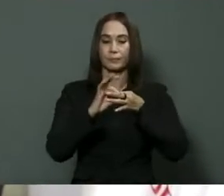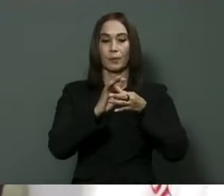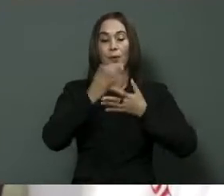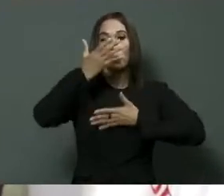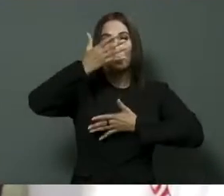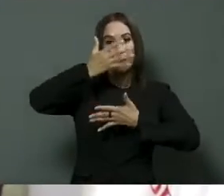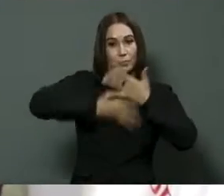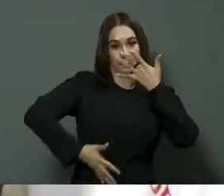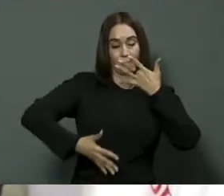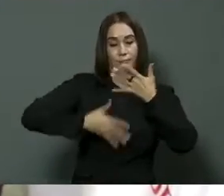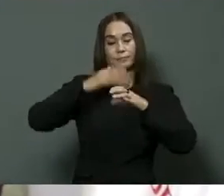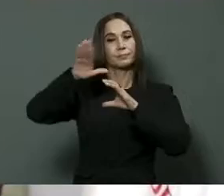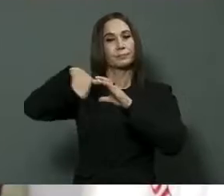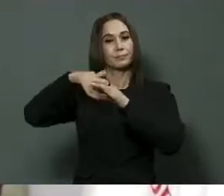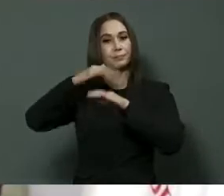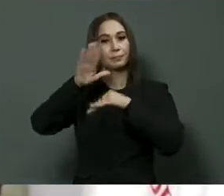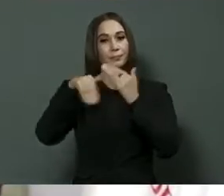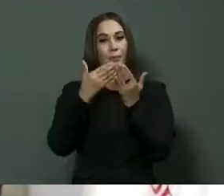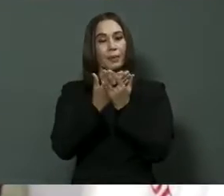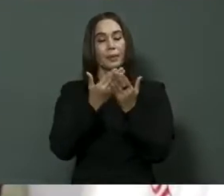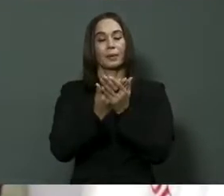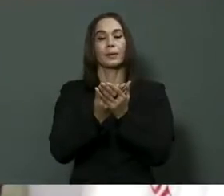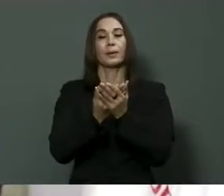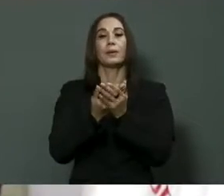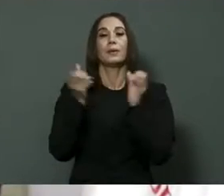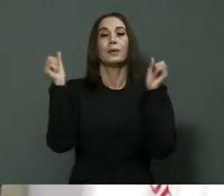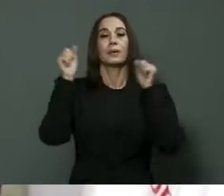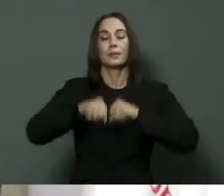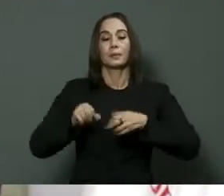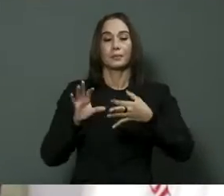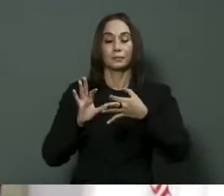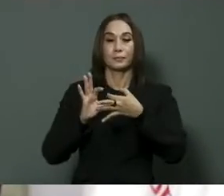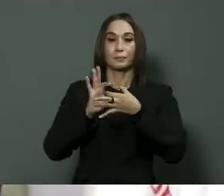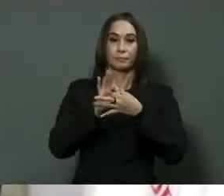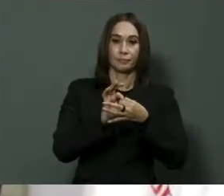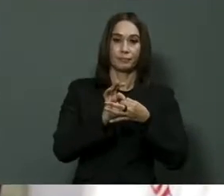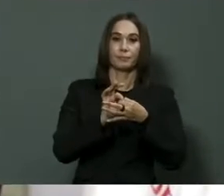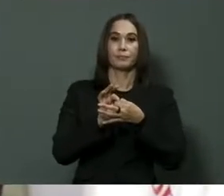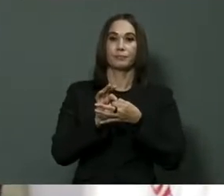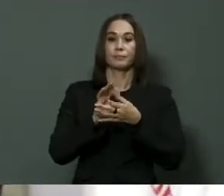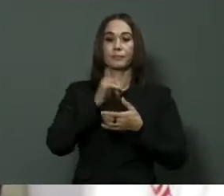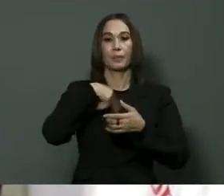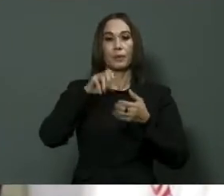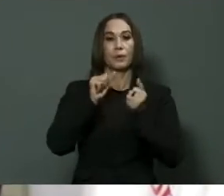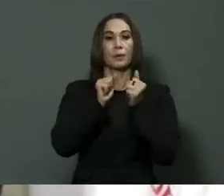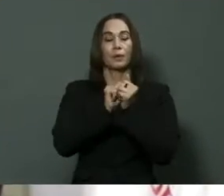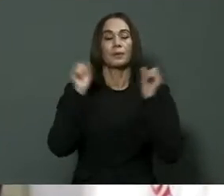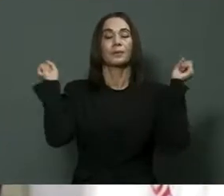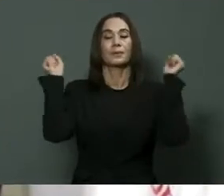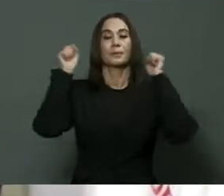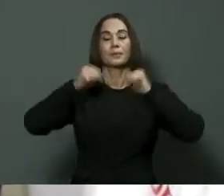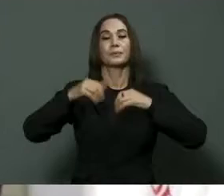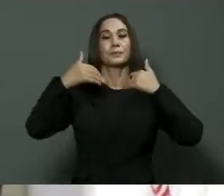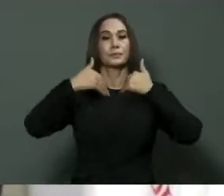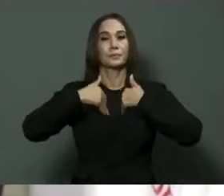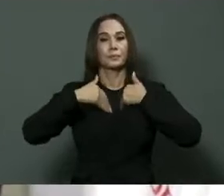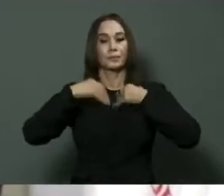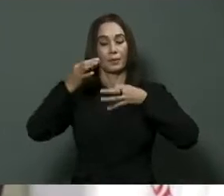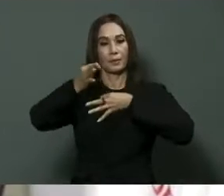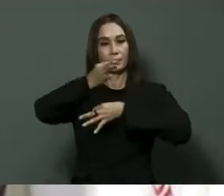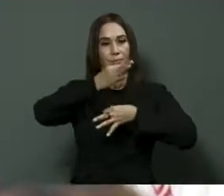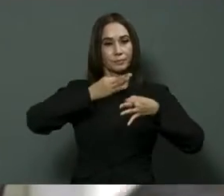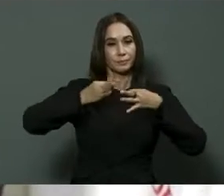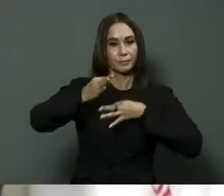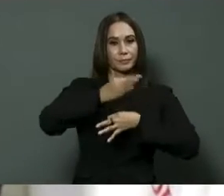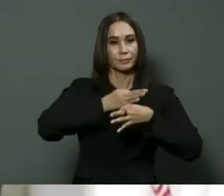agenda participativa y realizada en conjunto, podamos tener un San